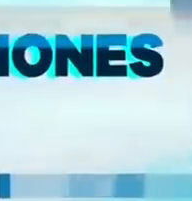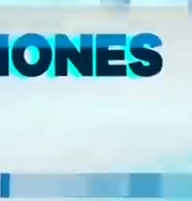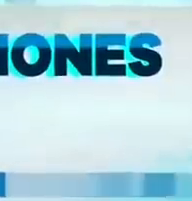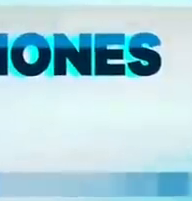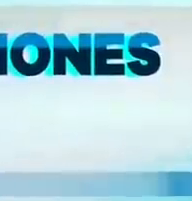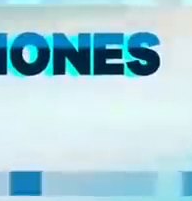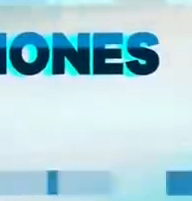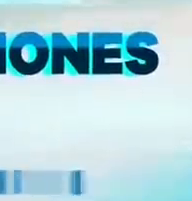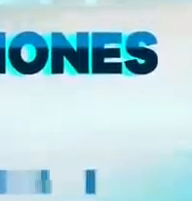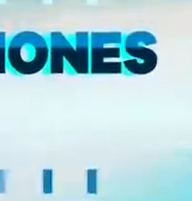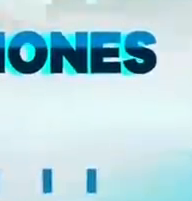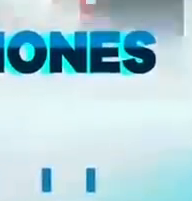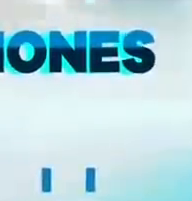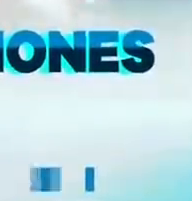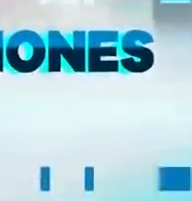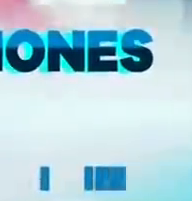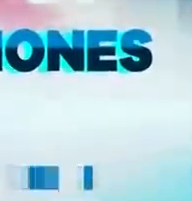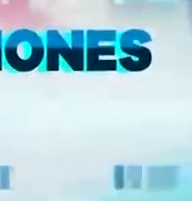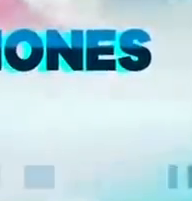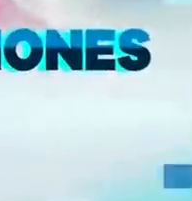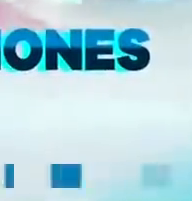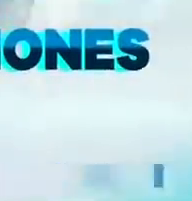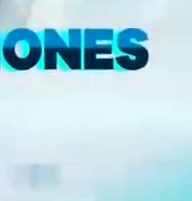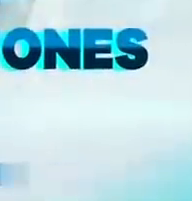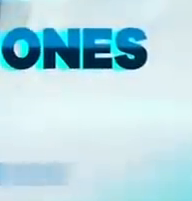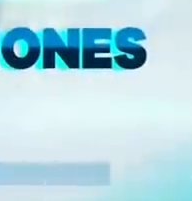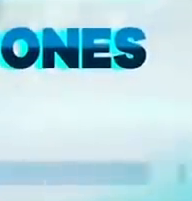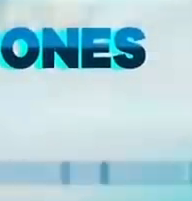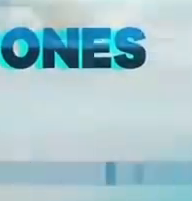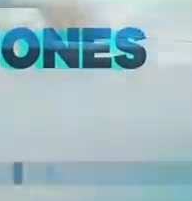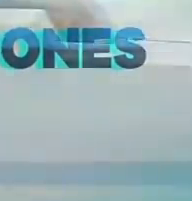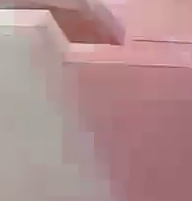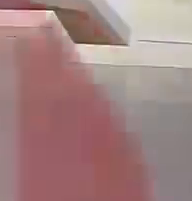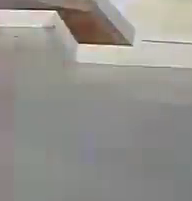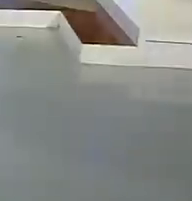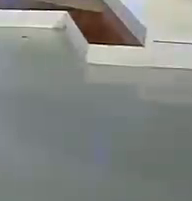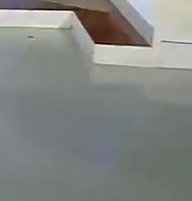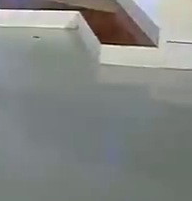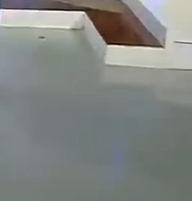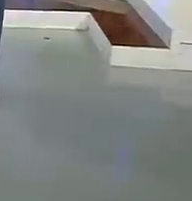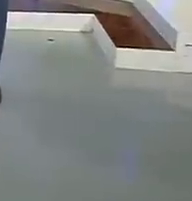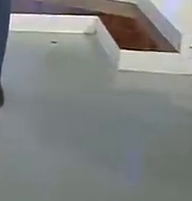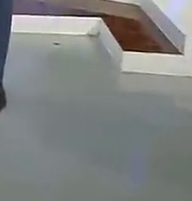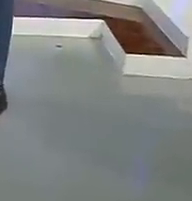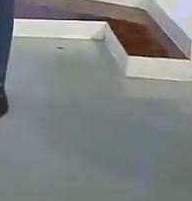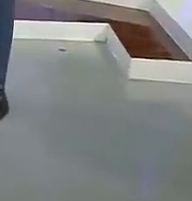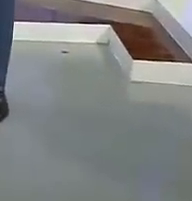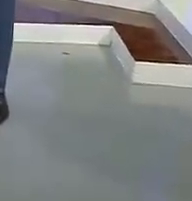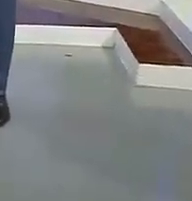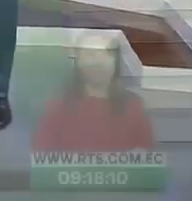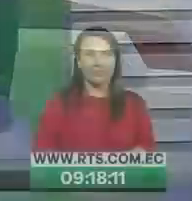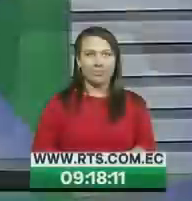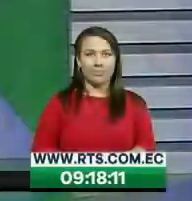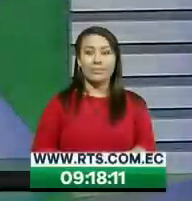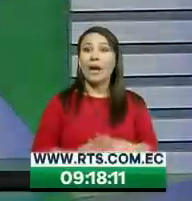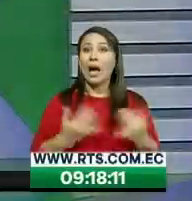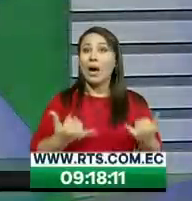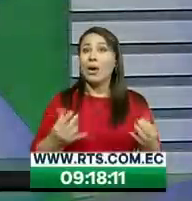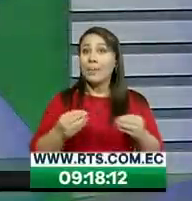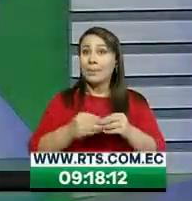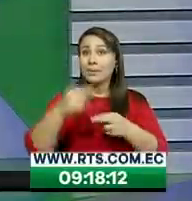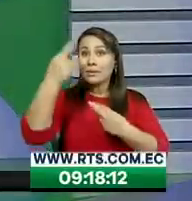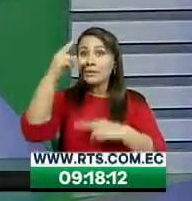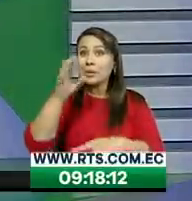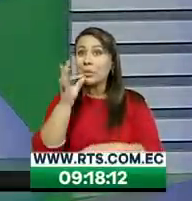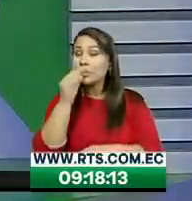por zonas consideradas conflictivas por estar cerca de la frontera con Colombia. A las poblaciones solo